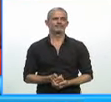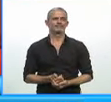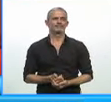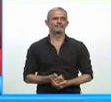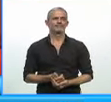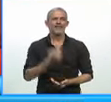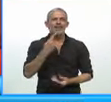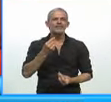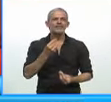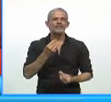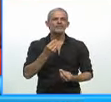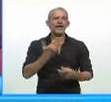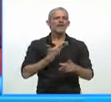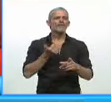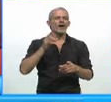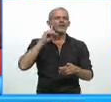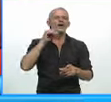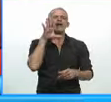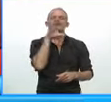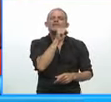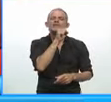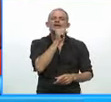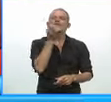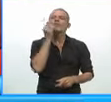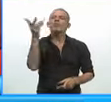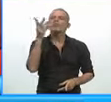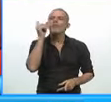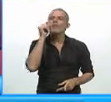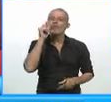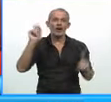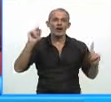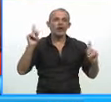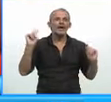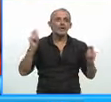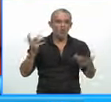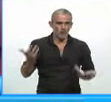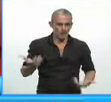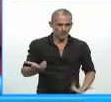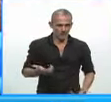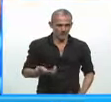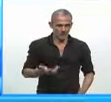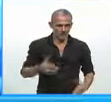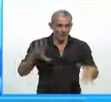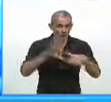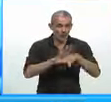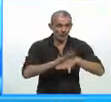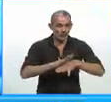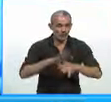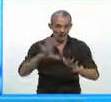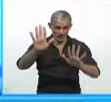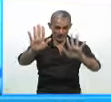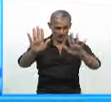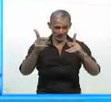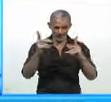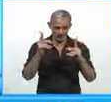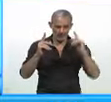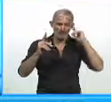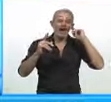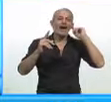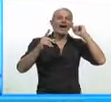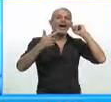¿Qué dice? Ale Fabbri, ¿qué secreto no le contaste a tu viejo? ¡No! ¡Oh, pará, pará, pará, pará, pará! Pará, pará, me vuelvo loco. Te voy a pará,